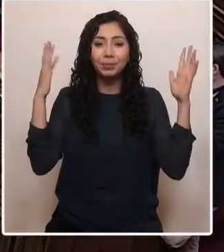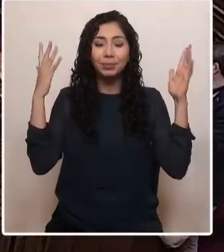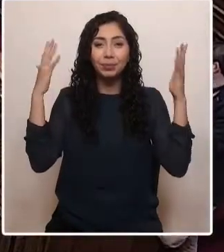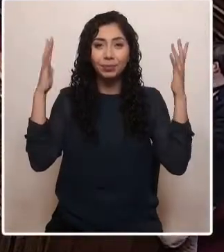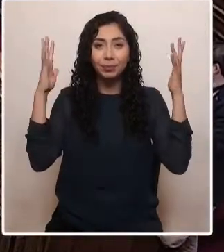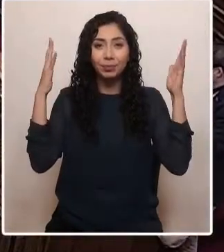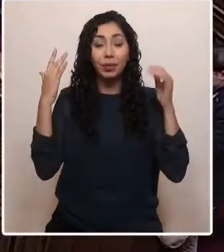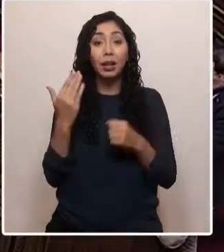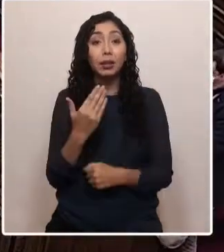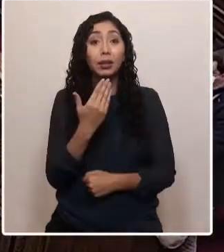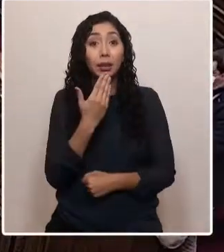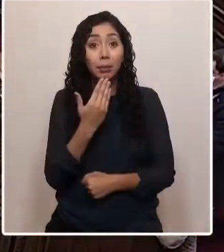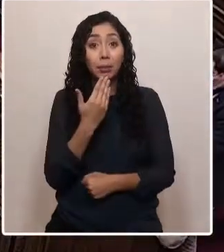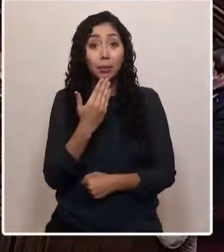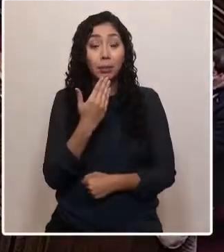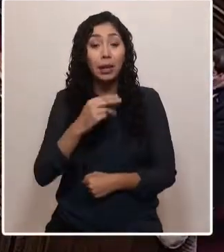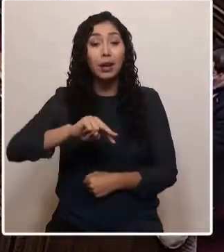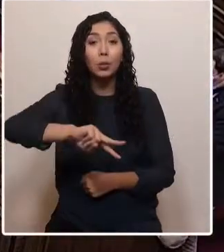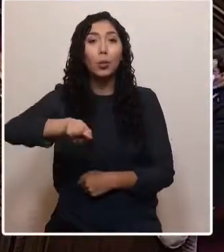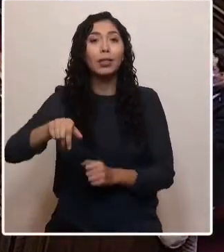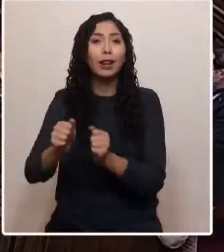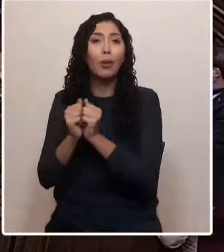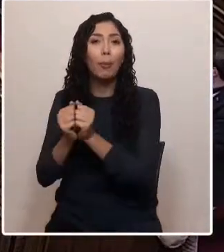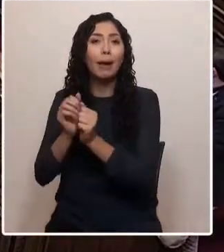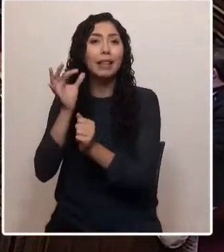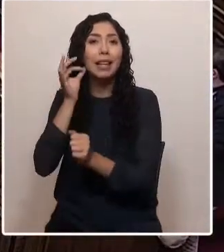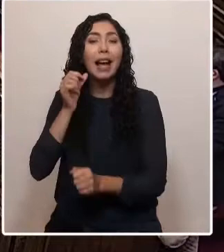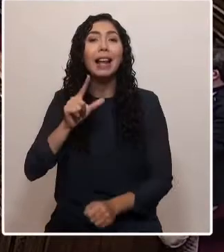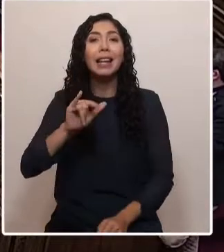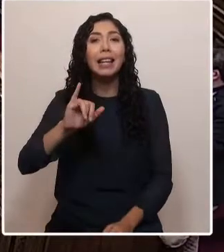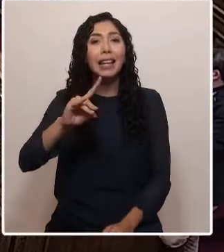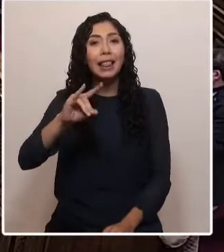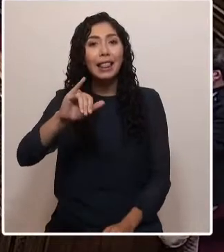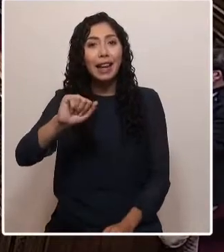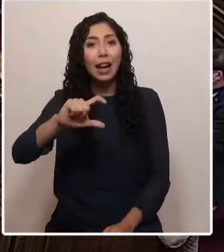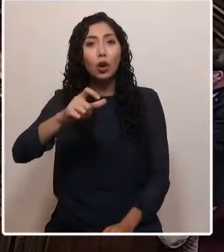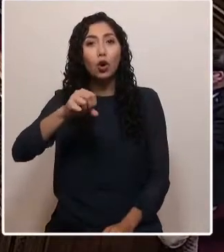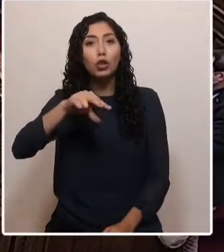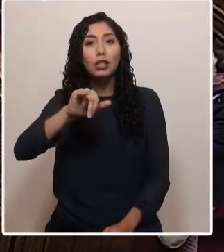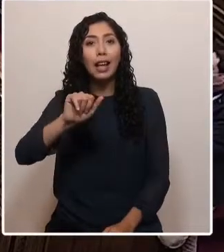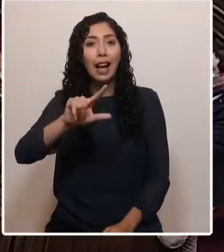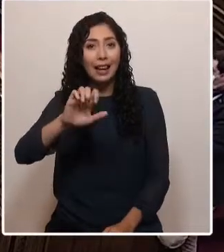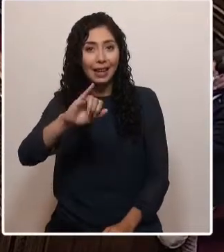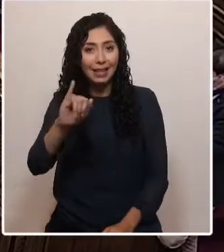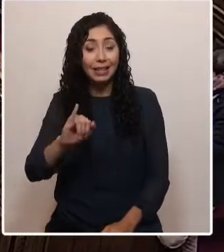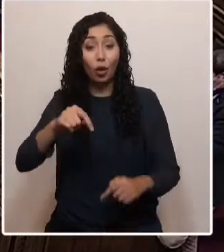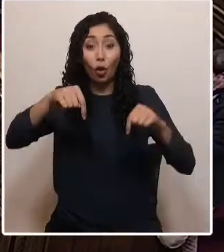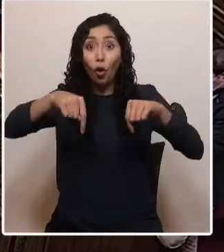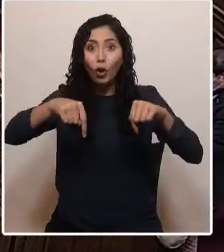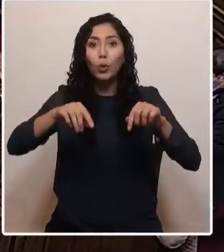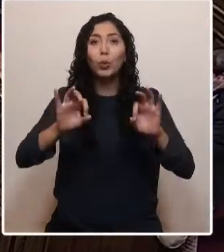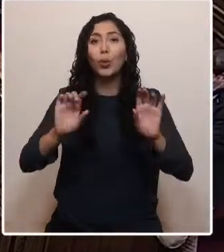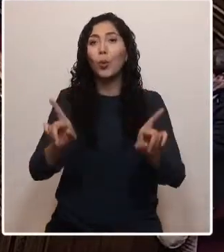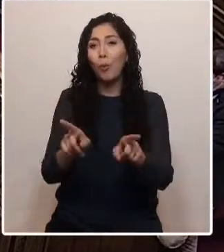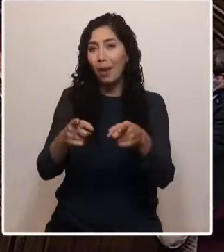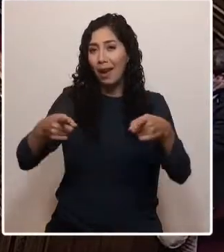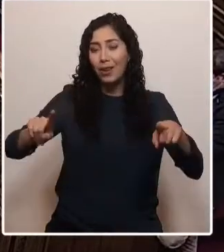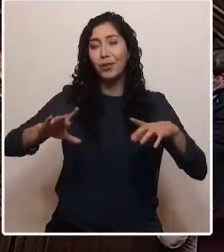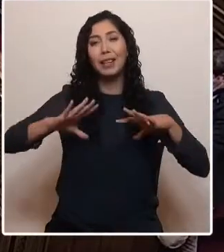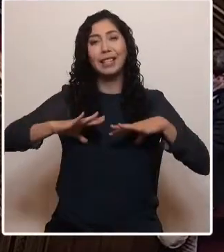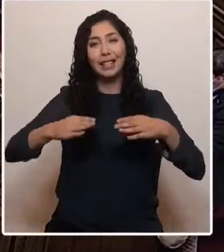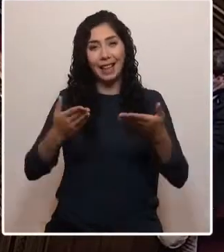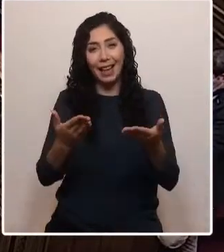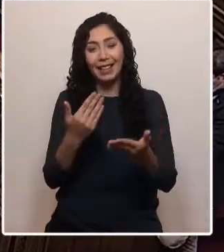Y también a nuestra colega Lidia González, quien está de cumpleaños hoy. Muchas felicidades para ella también.